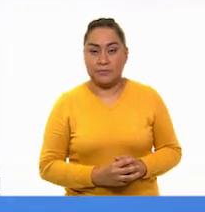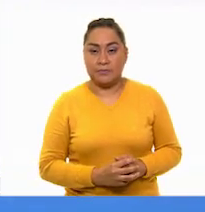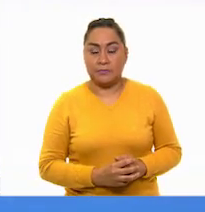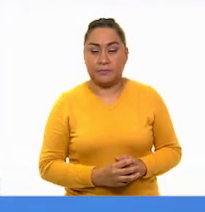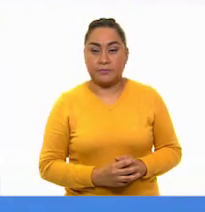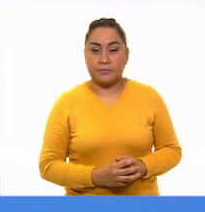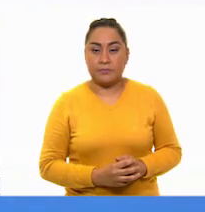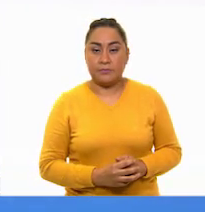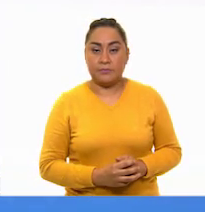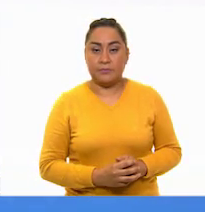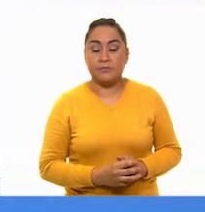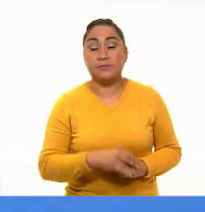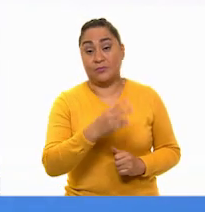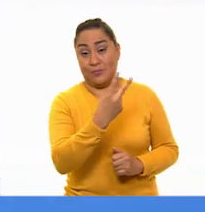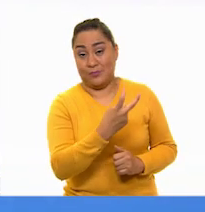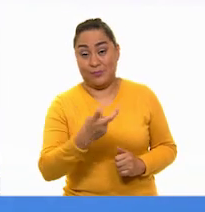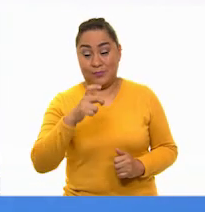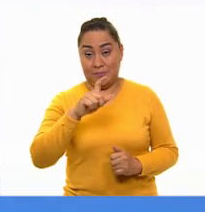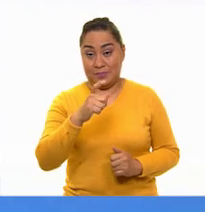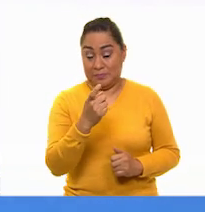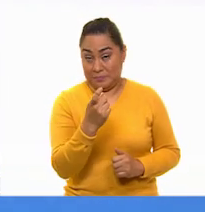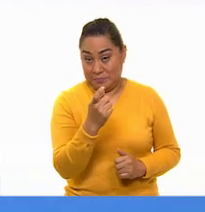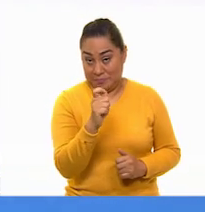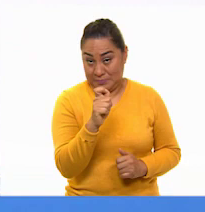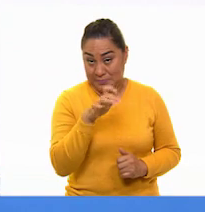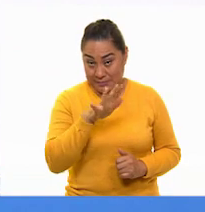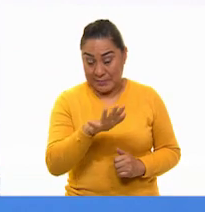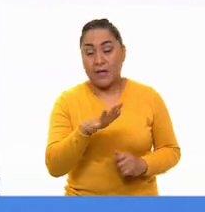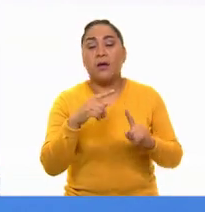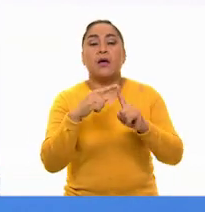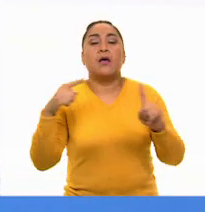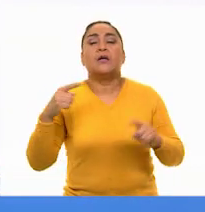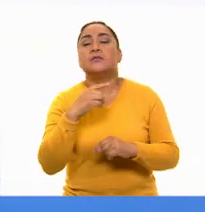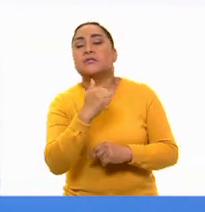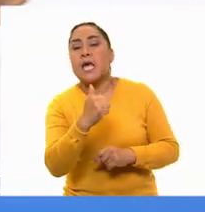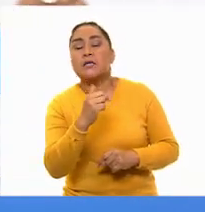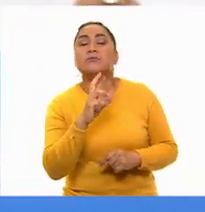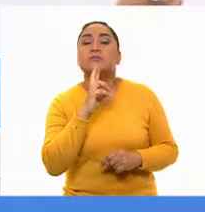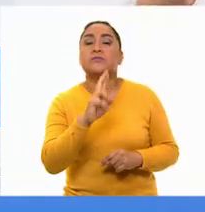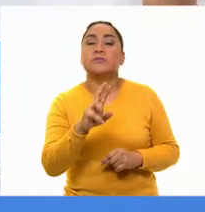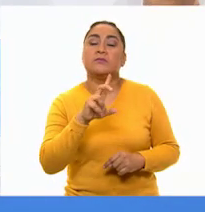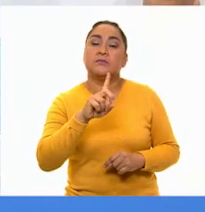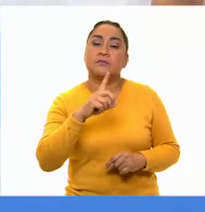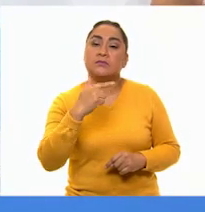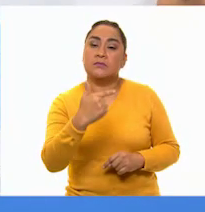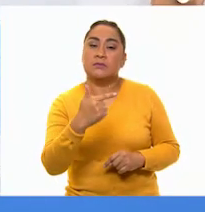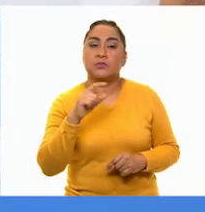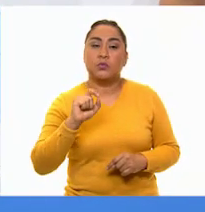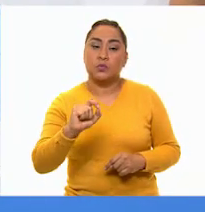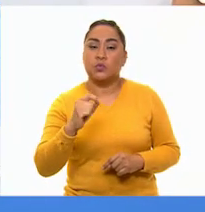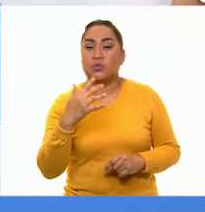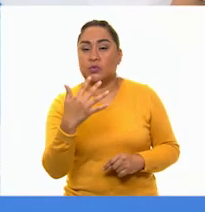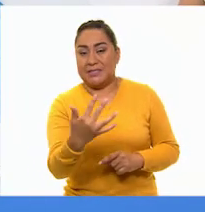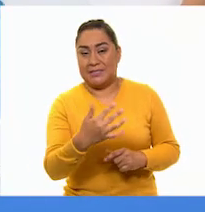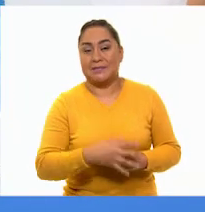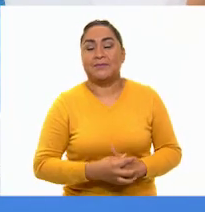37.3, muy bien. Y 225 entre 6 nos da 37.5.